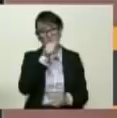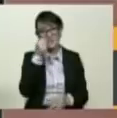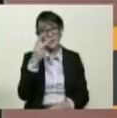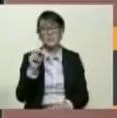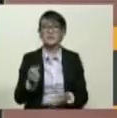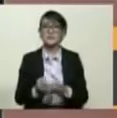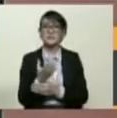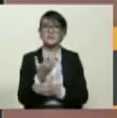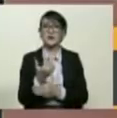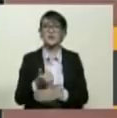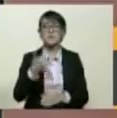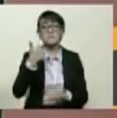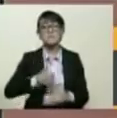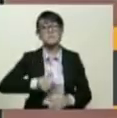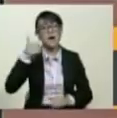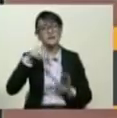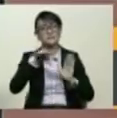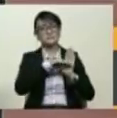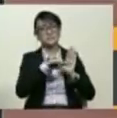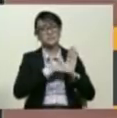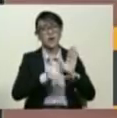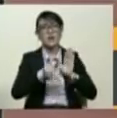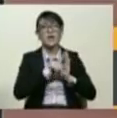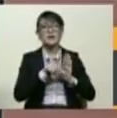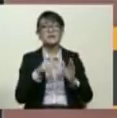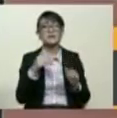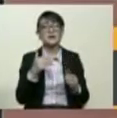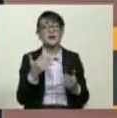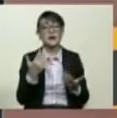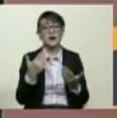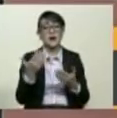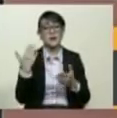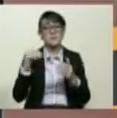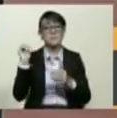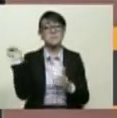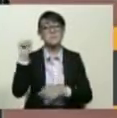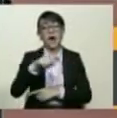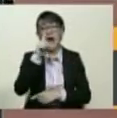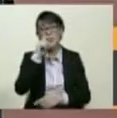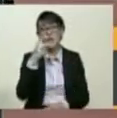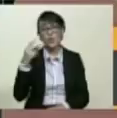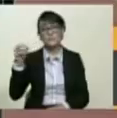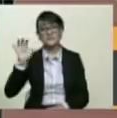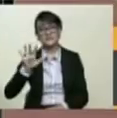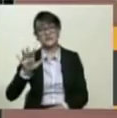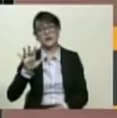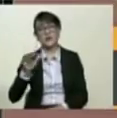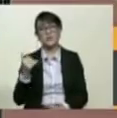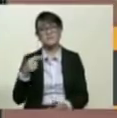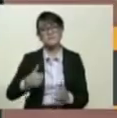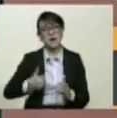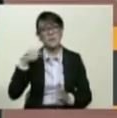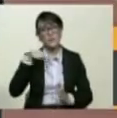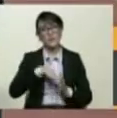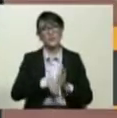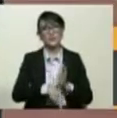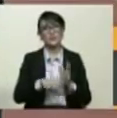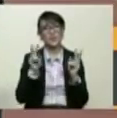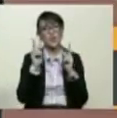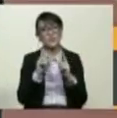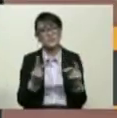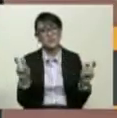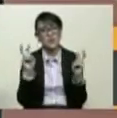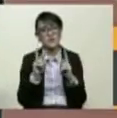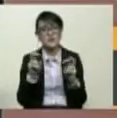hay mucho más garantías establecidas que la del año 2005. Las auditorías son más amplias, son más profundas, las auditorías